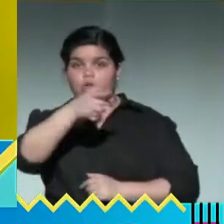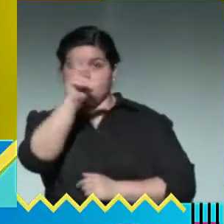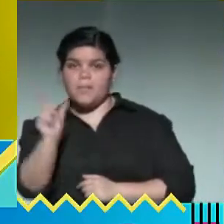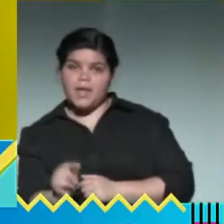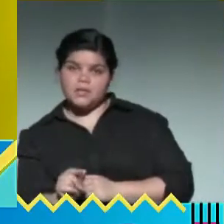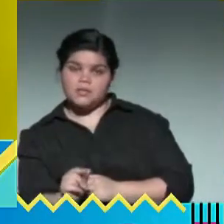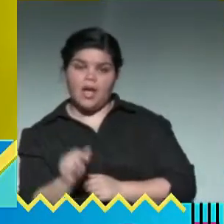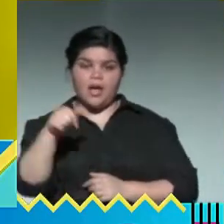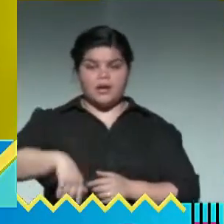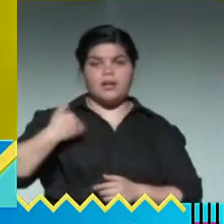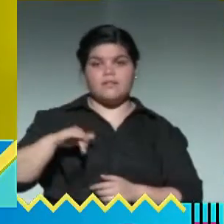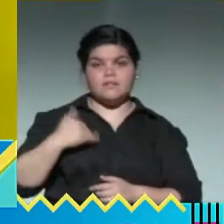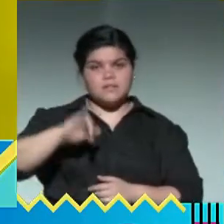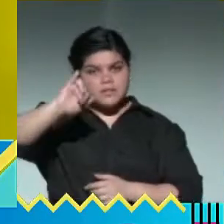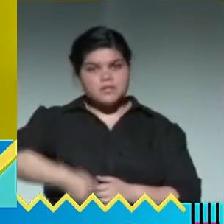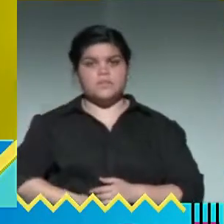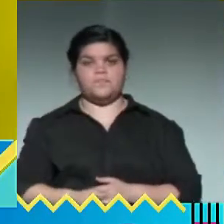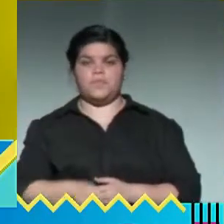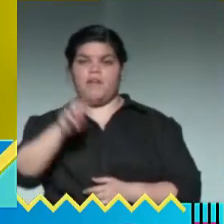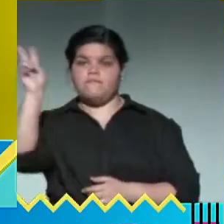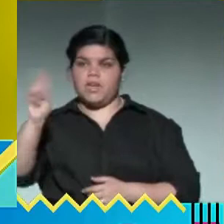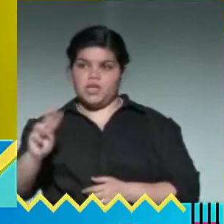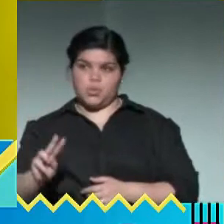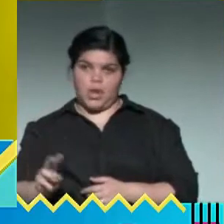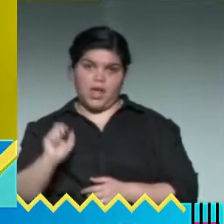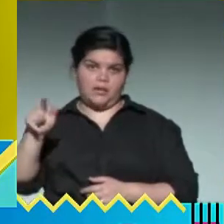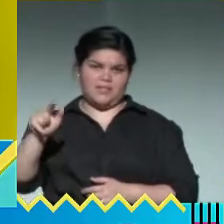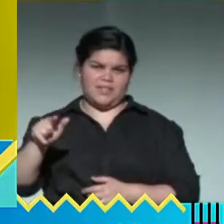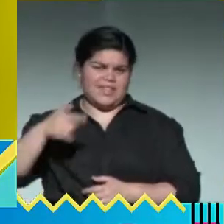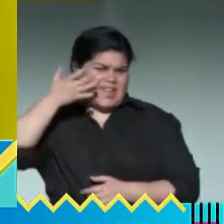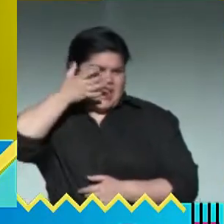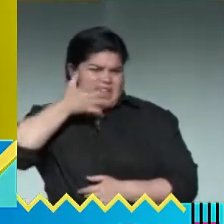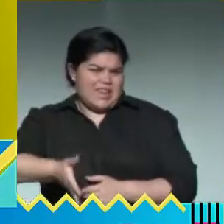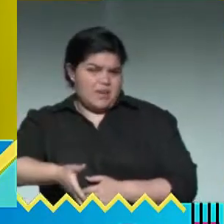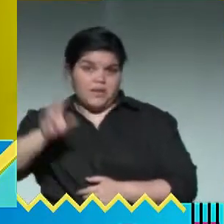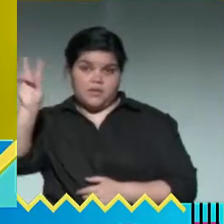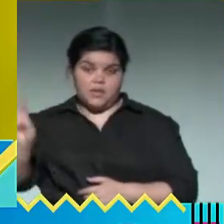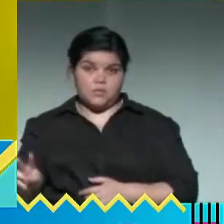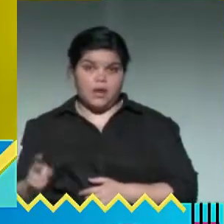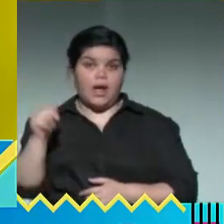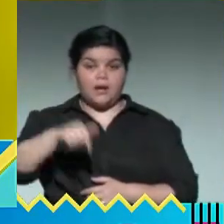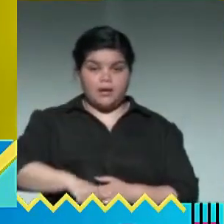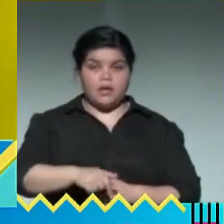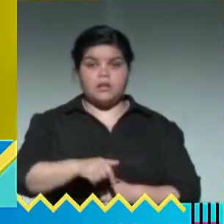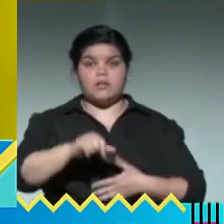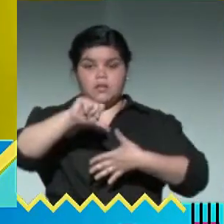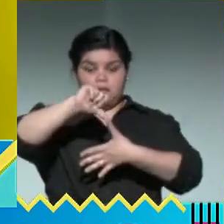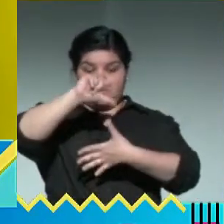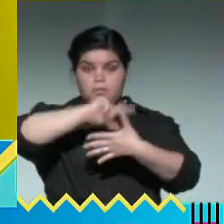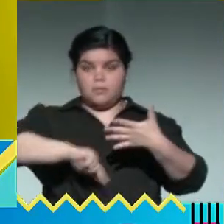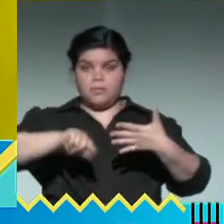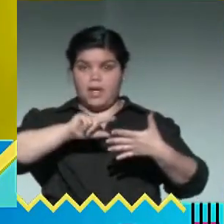Latina, Argentina va a ser, después de Venezuela, que es un caso crítico, va a ser el único país de América Latina